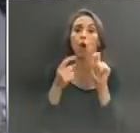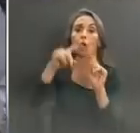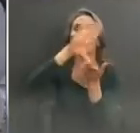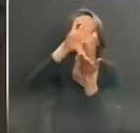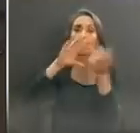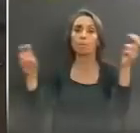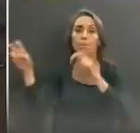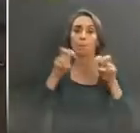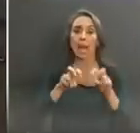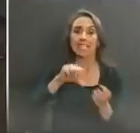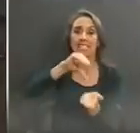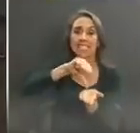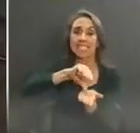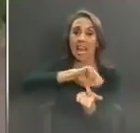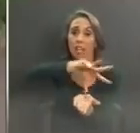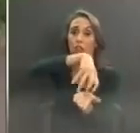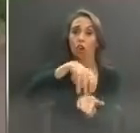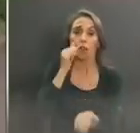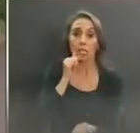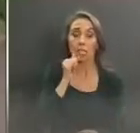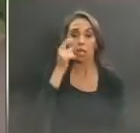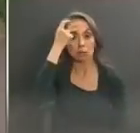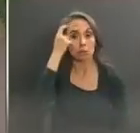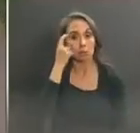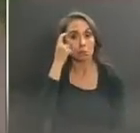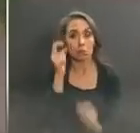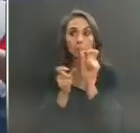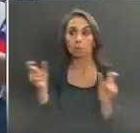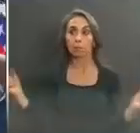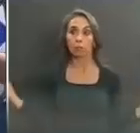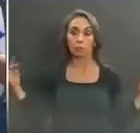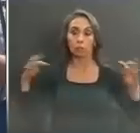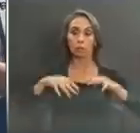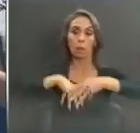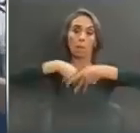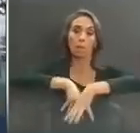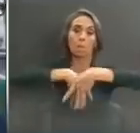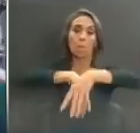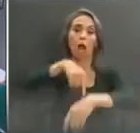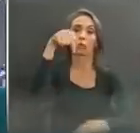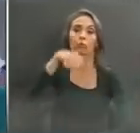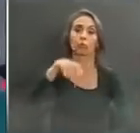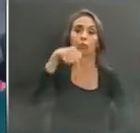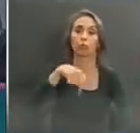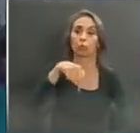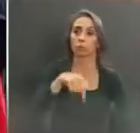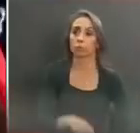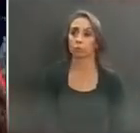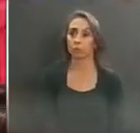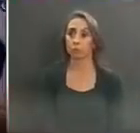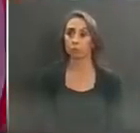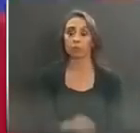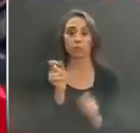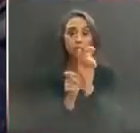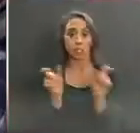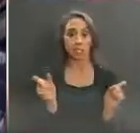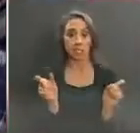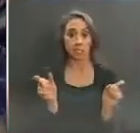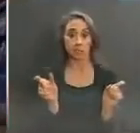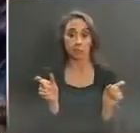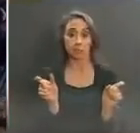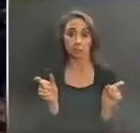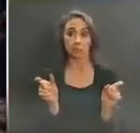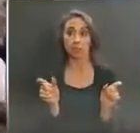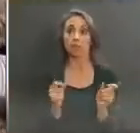ciudad estaba todavía fresco en la retina de quienes llegaron a participar en esta manifestación. Para ellos fue, sobre todo,